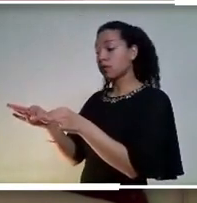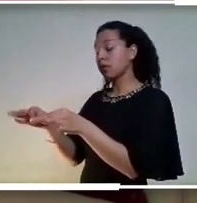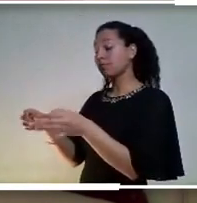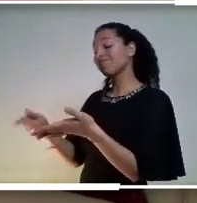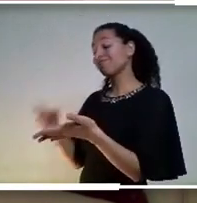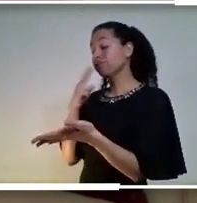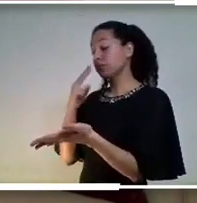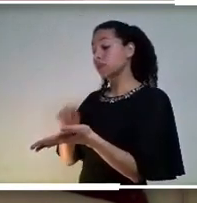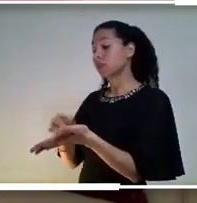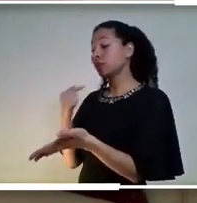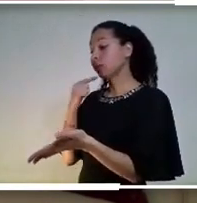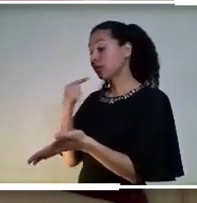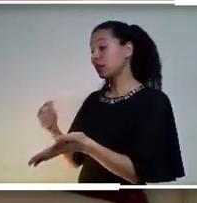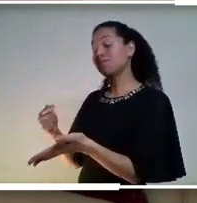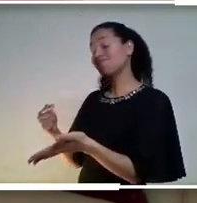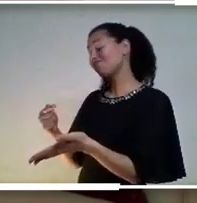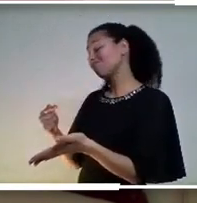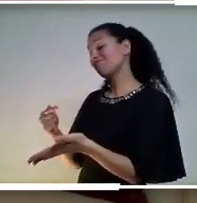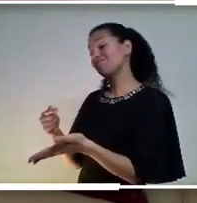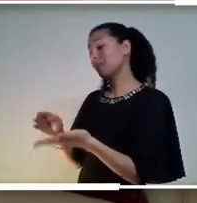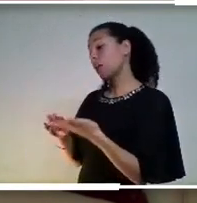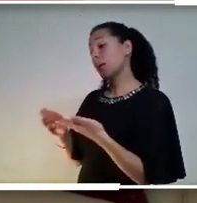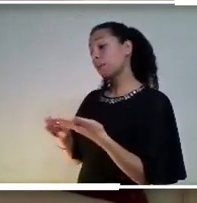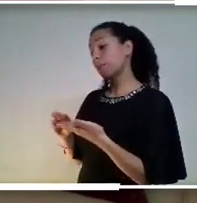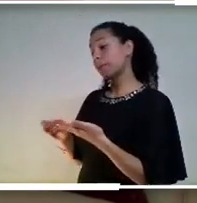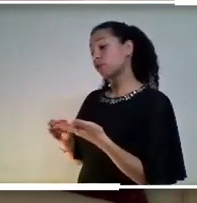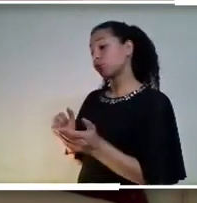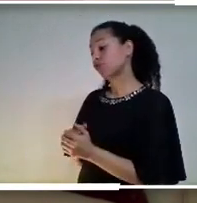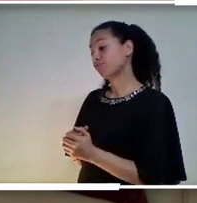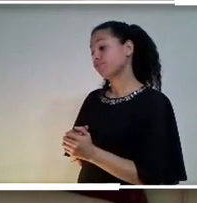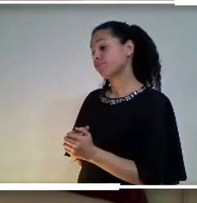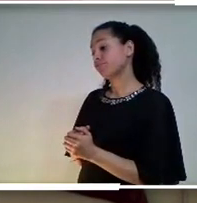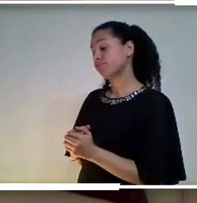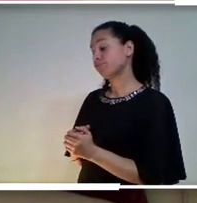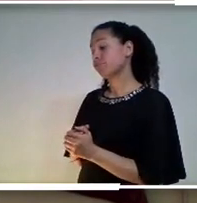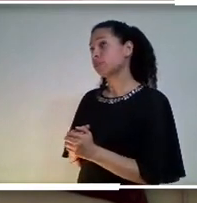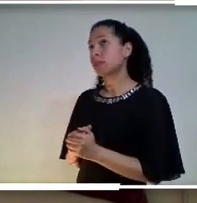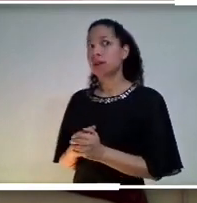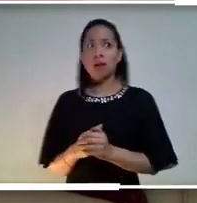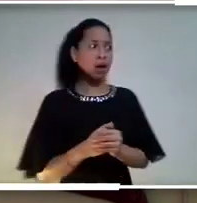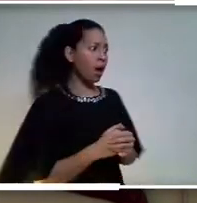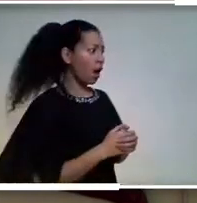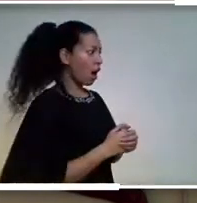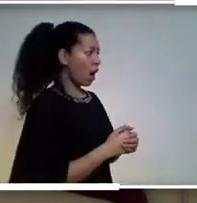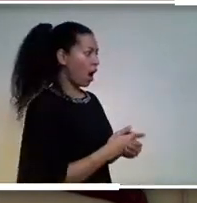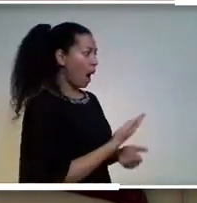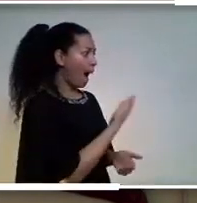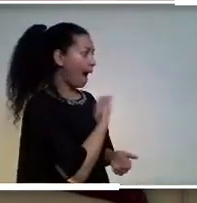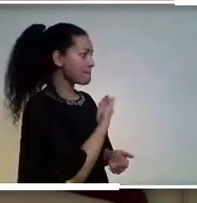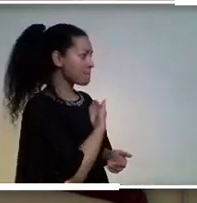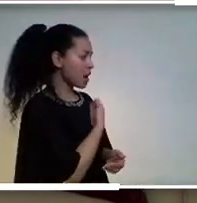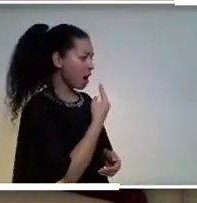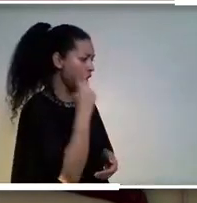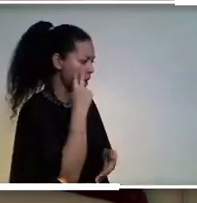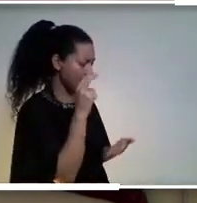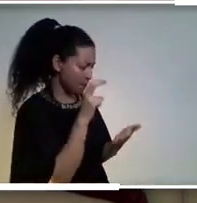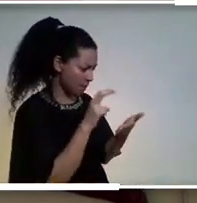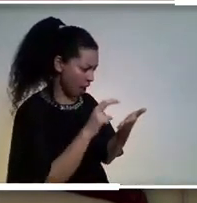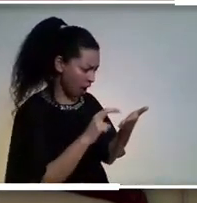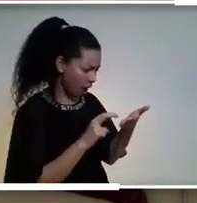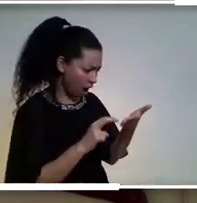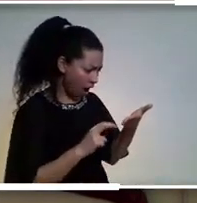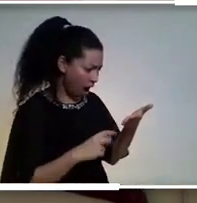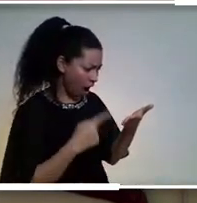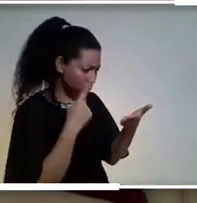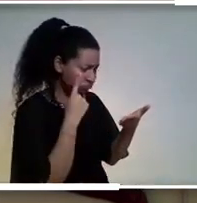señor reinoso y se alejó mientras esta mujer leí ese telegrama con lágrimas en sus ojos